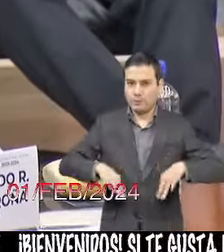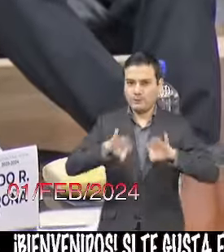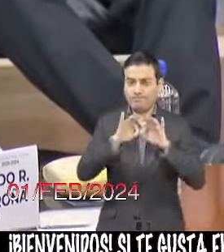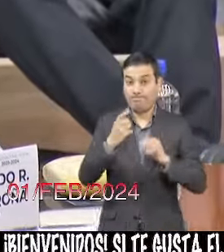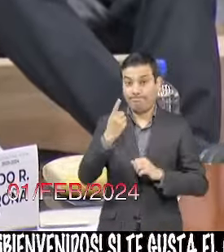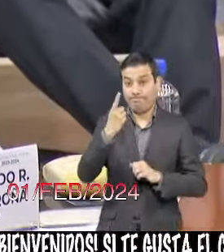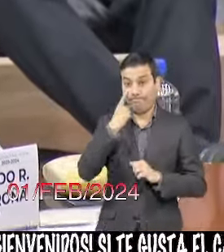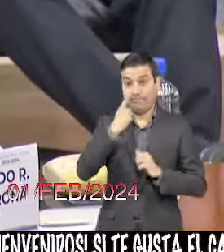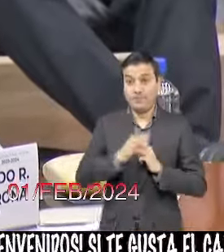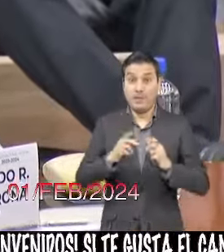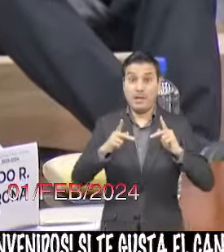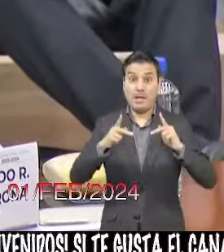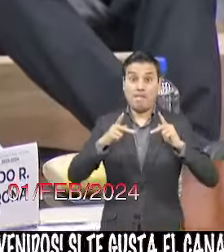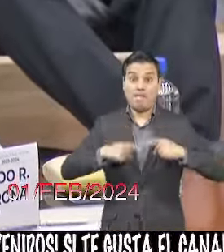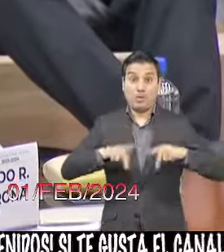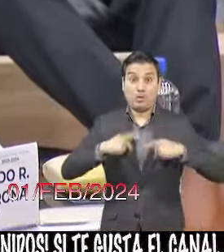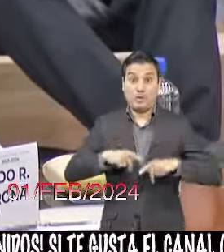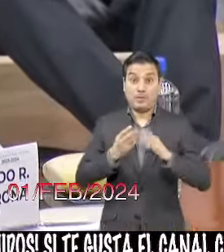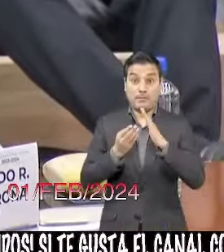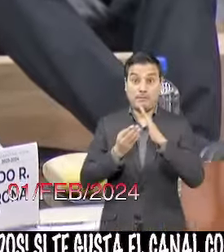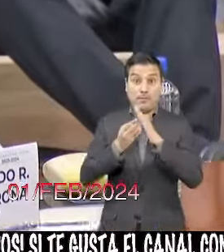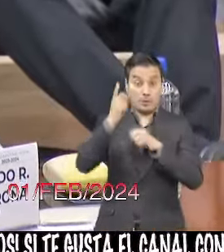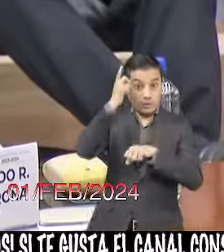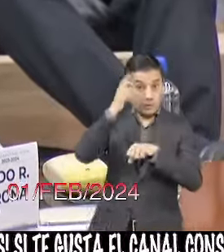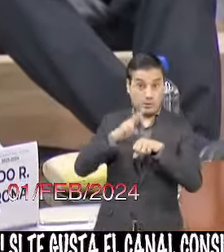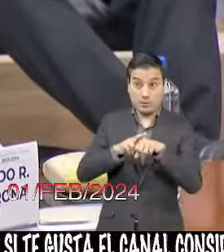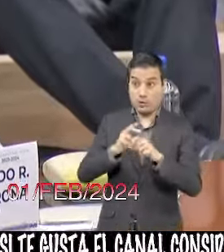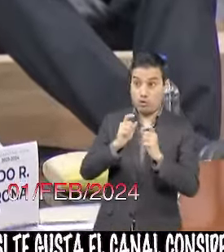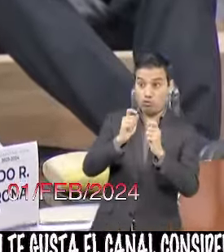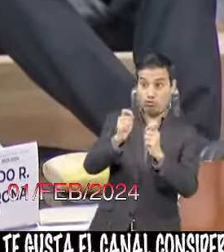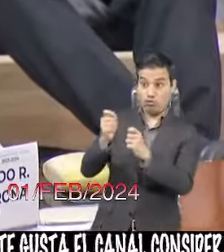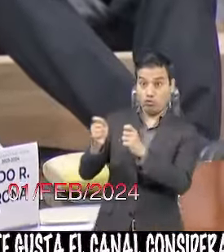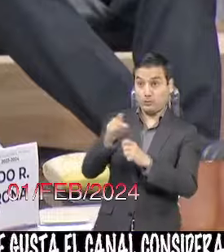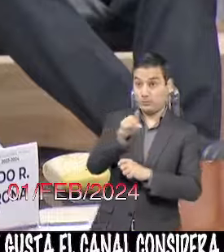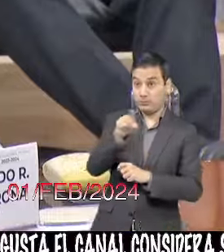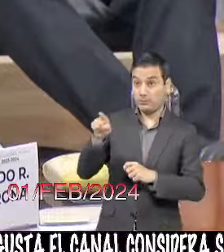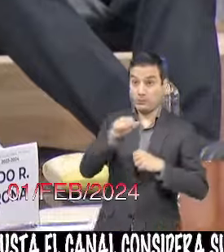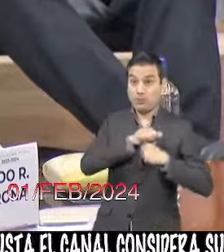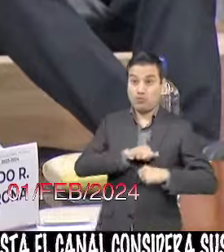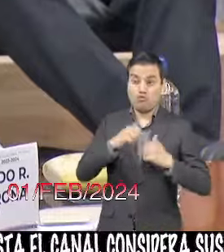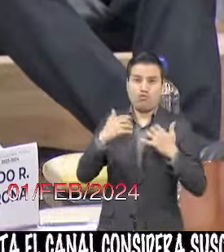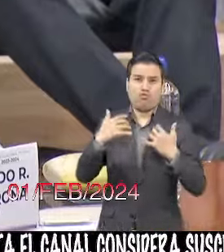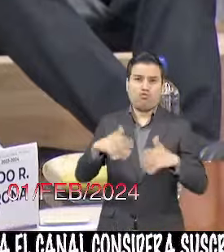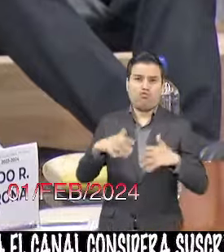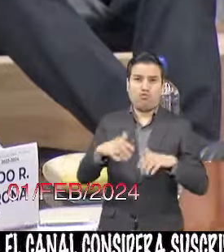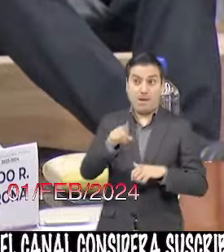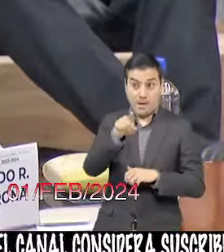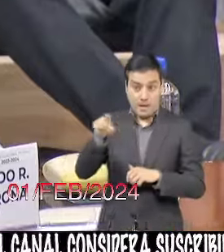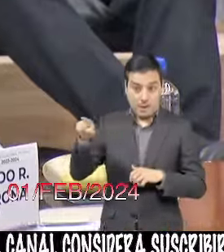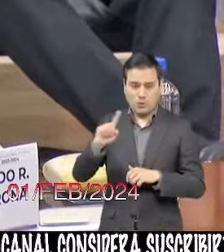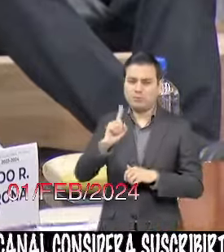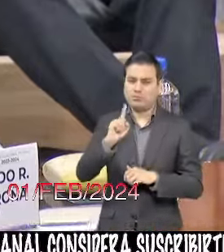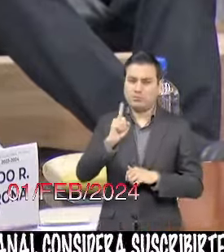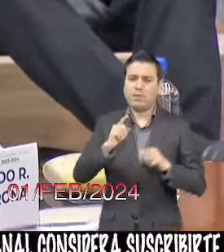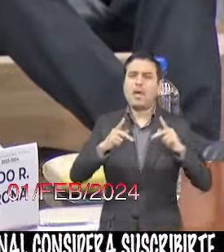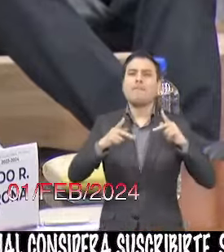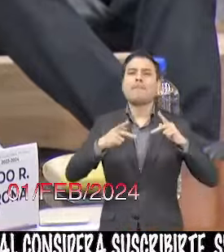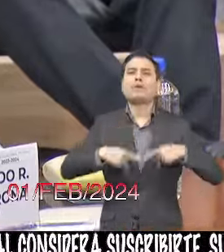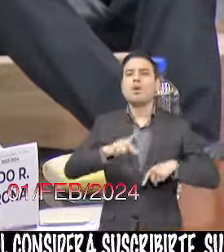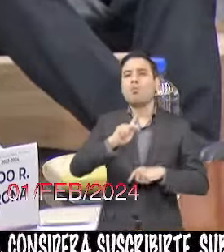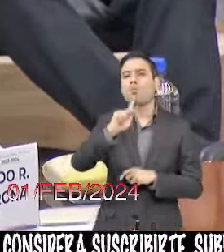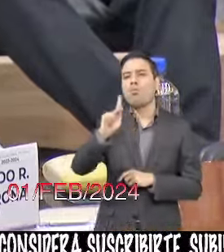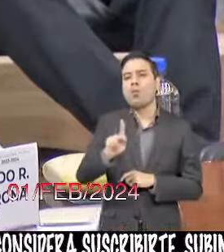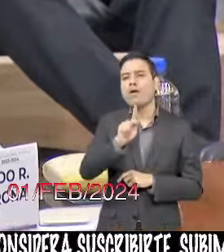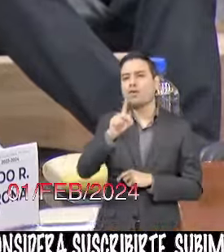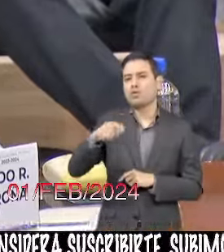una responsabilidad muy importante realizan el proceso electoral democrático, sino es el pueblo mismo. Es el pueblo el que ejerce su poder,